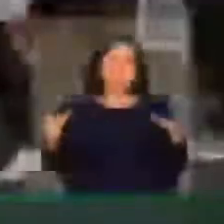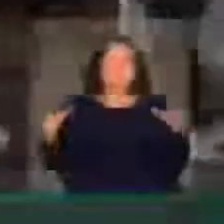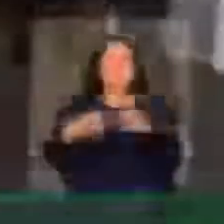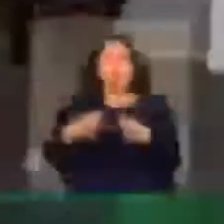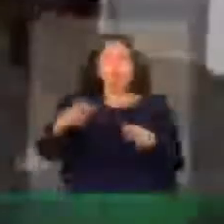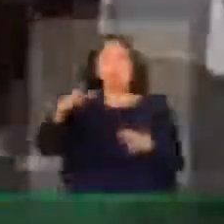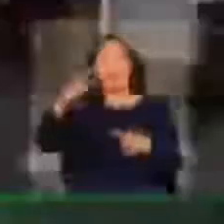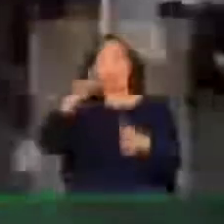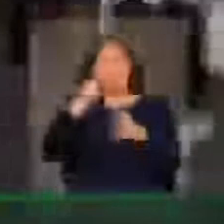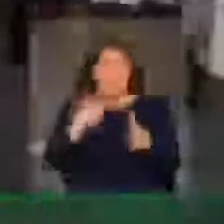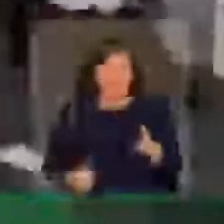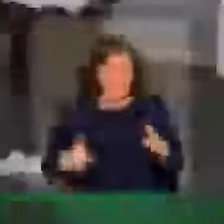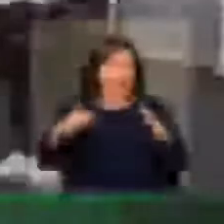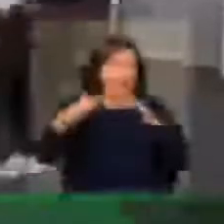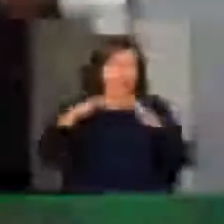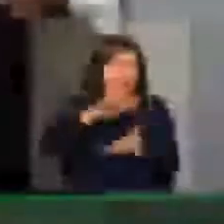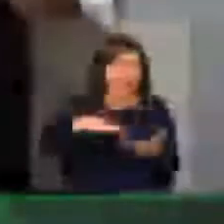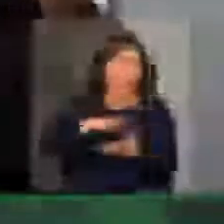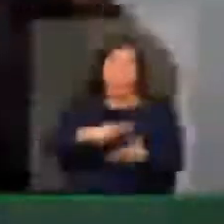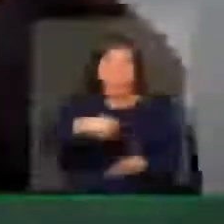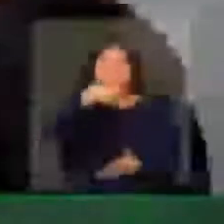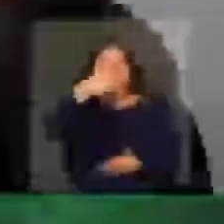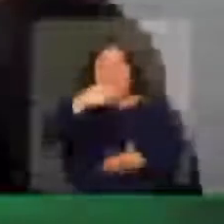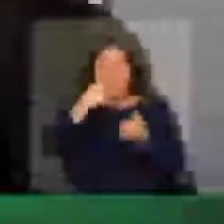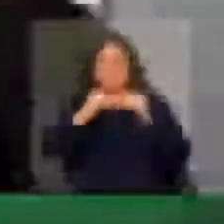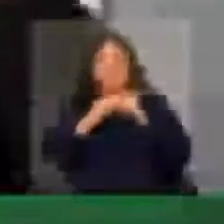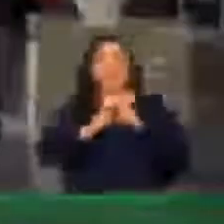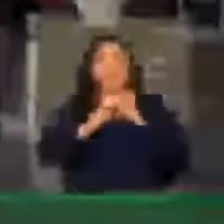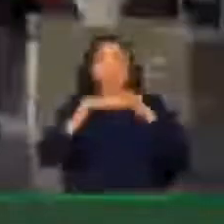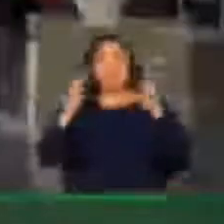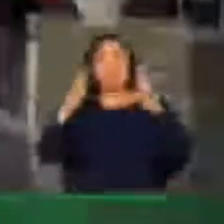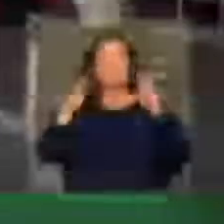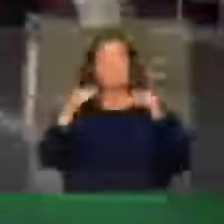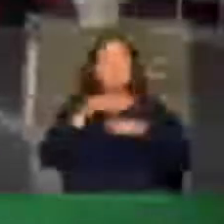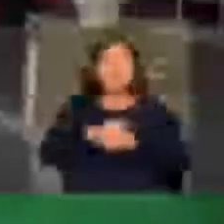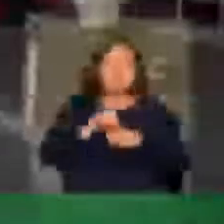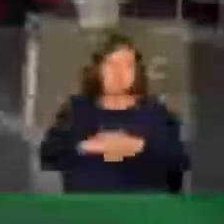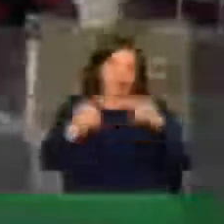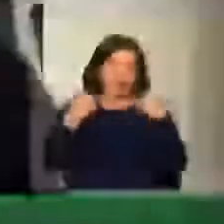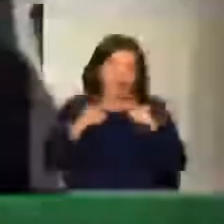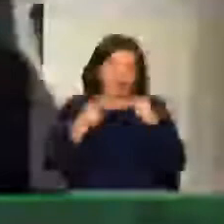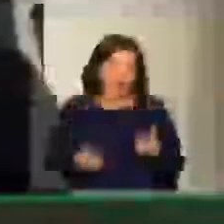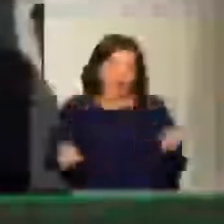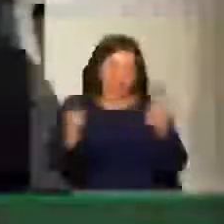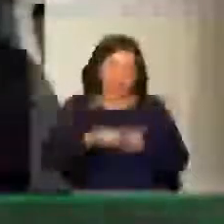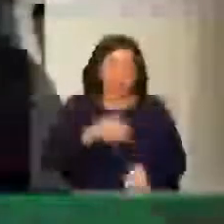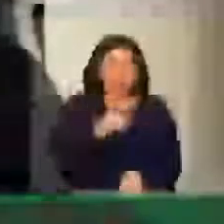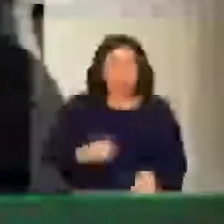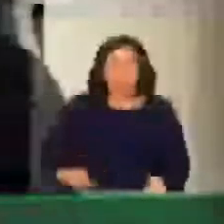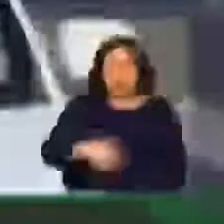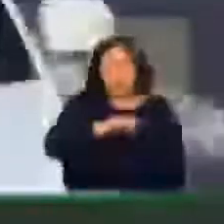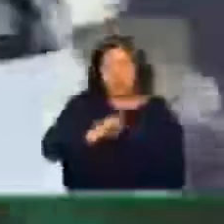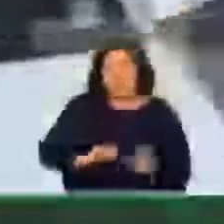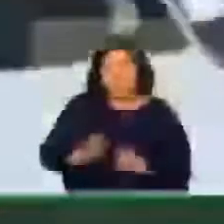hisoparse, descansar y volver a entrenar por la tarde. El maestro Tavares ya está preparando el partido ante Bolivia